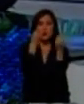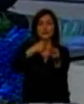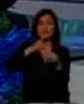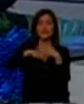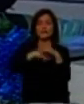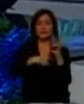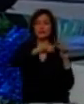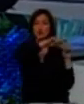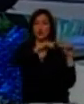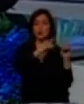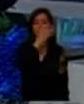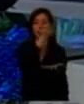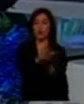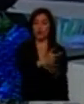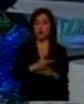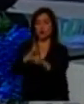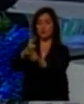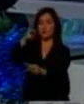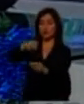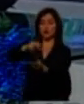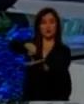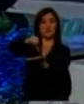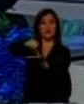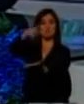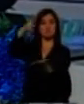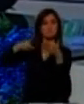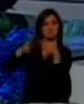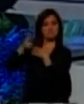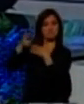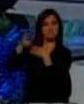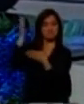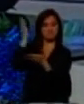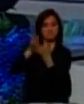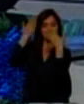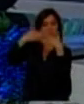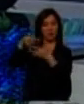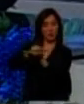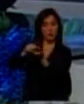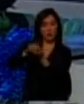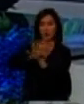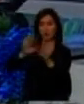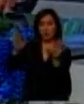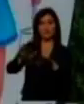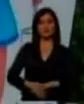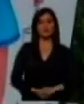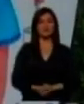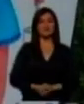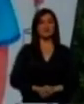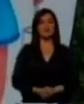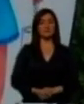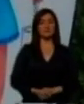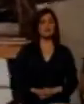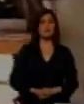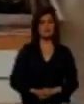proponen la eliminación del Consejo de Participación Ciudadana para reinstitucionalizar el país, dicen.